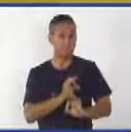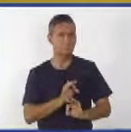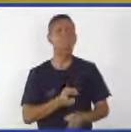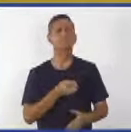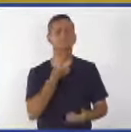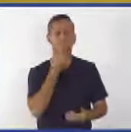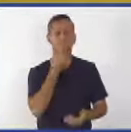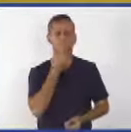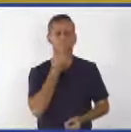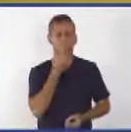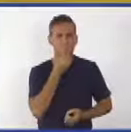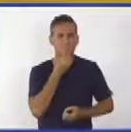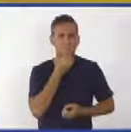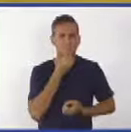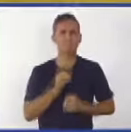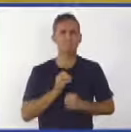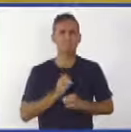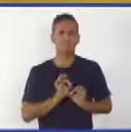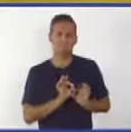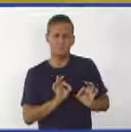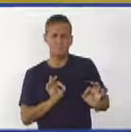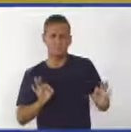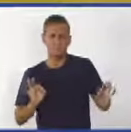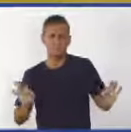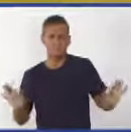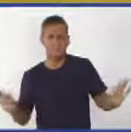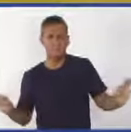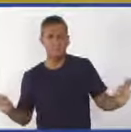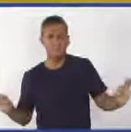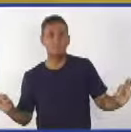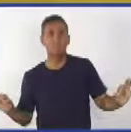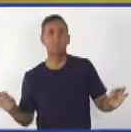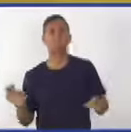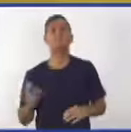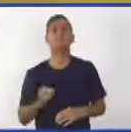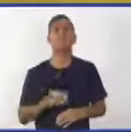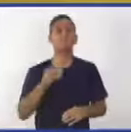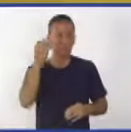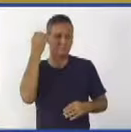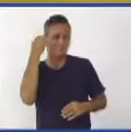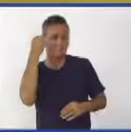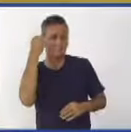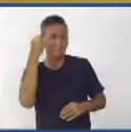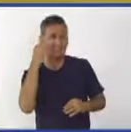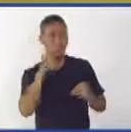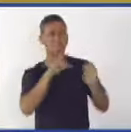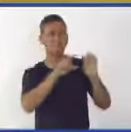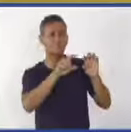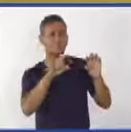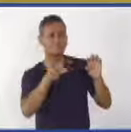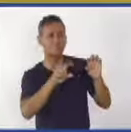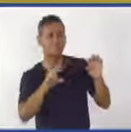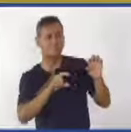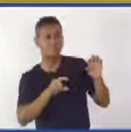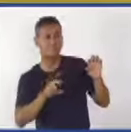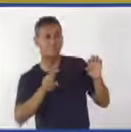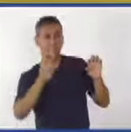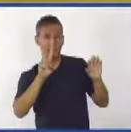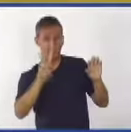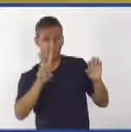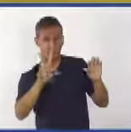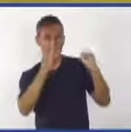poder y denominar versos es decir clasificarlos por su medida